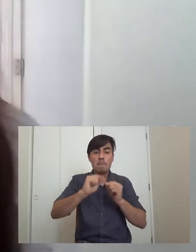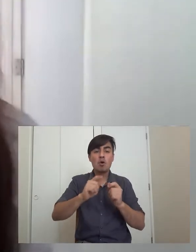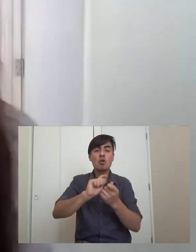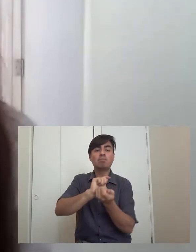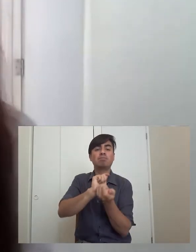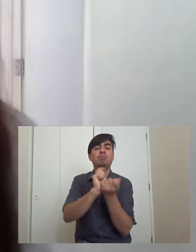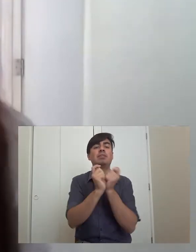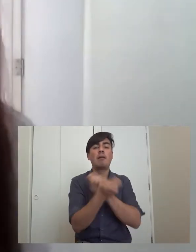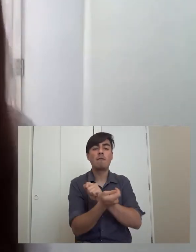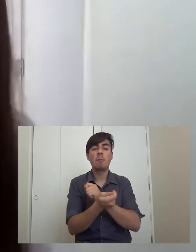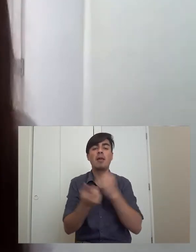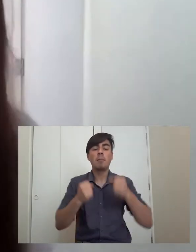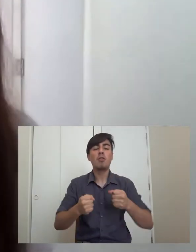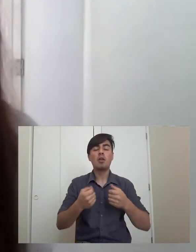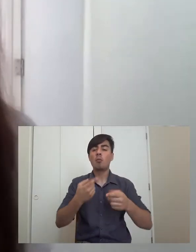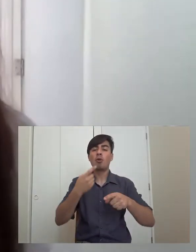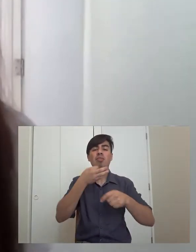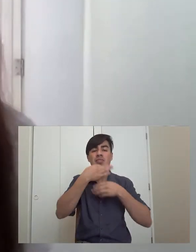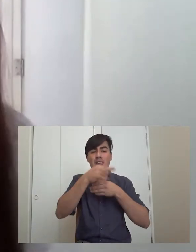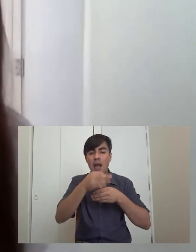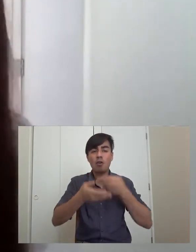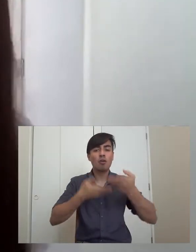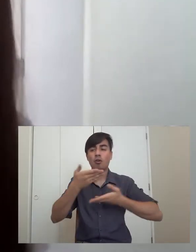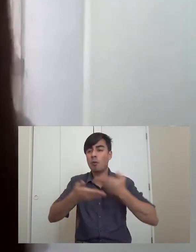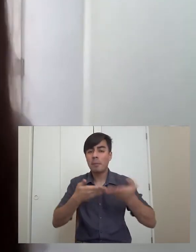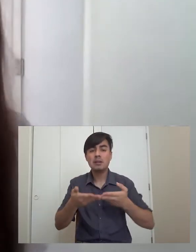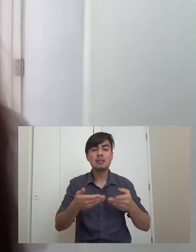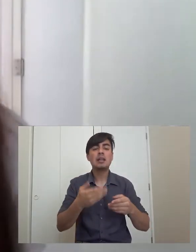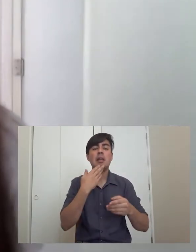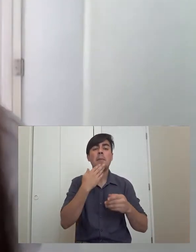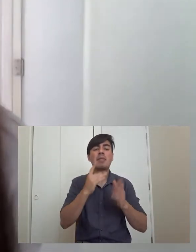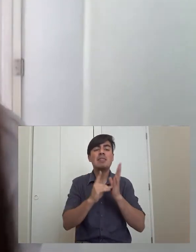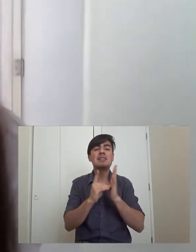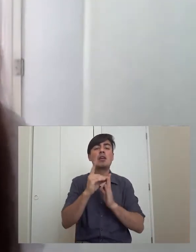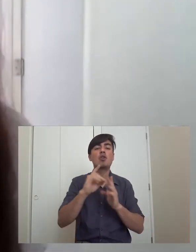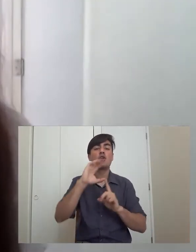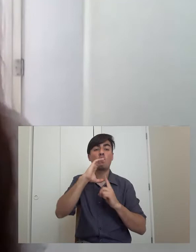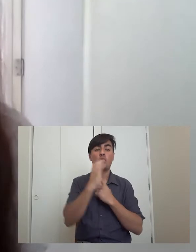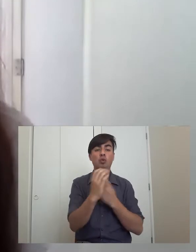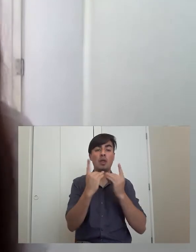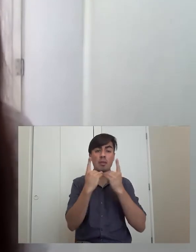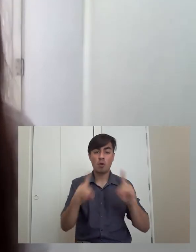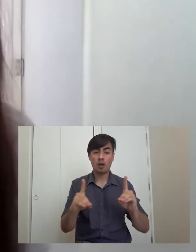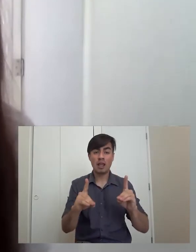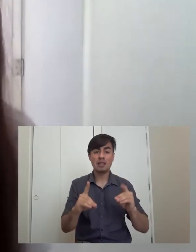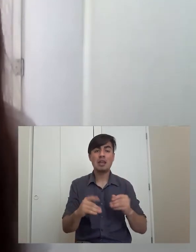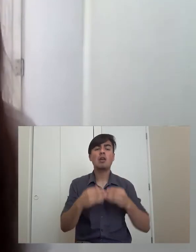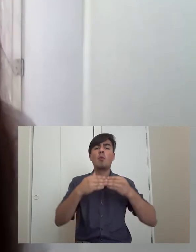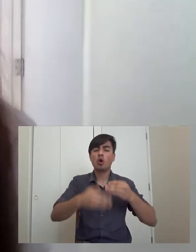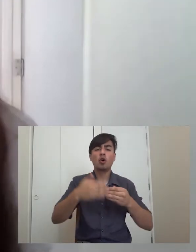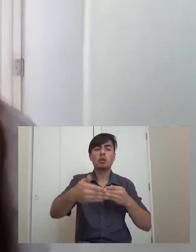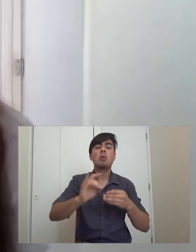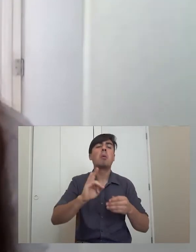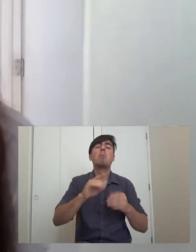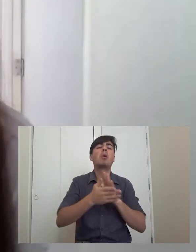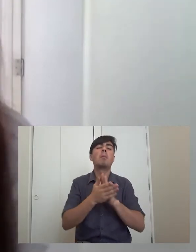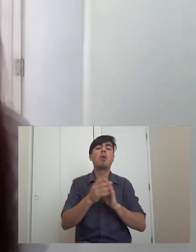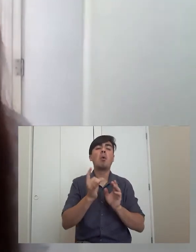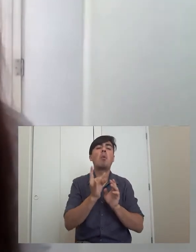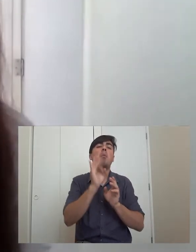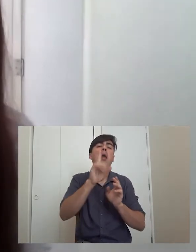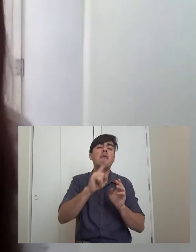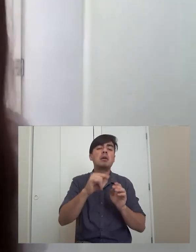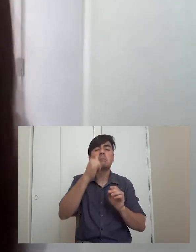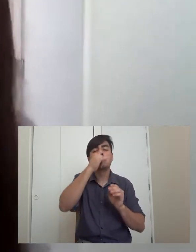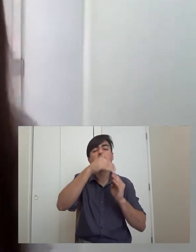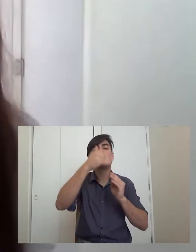que permita transformar la acción del diálogo, el desarrollo de una cultura democrática de una manera permanente